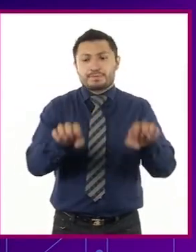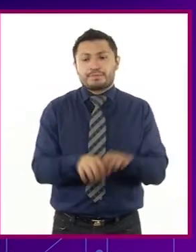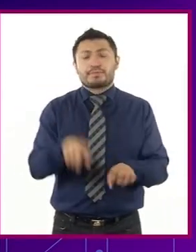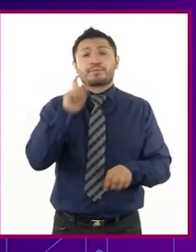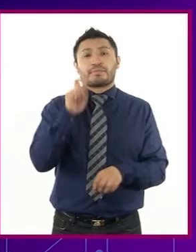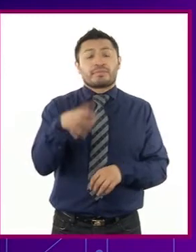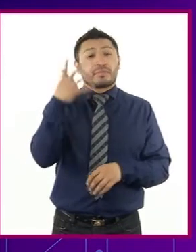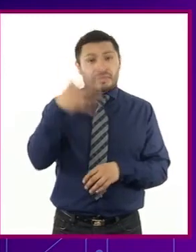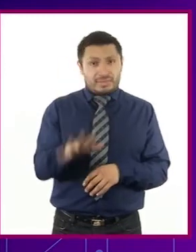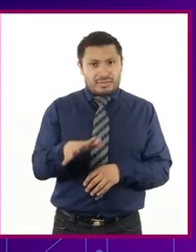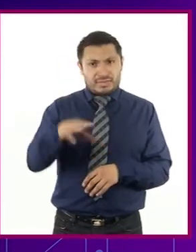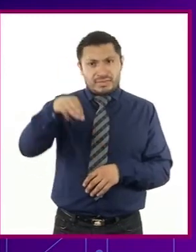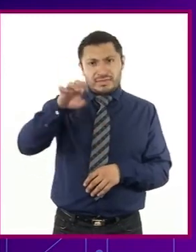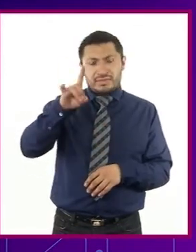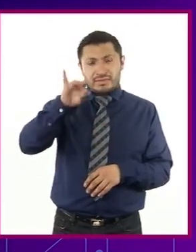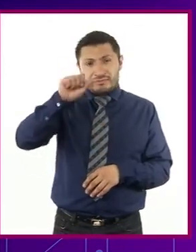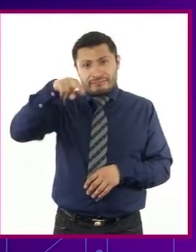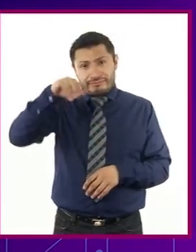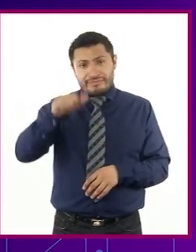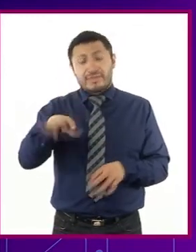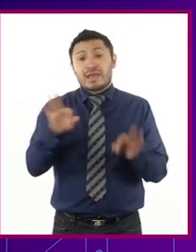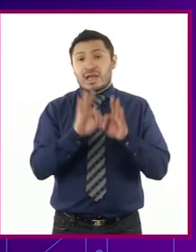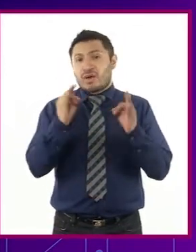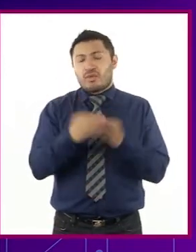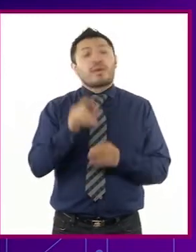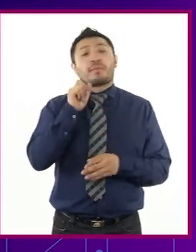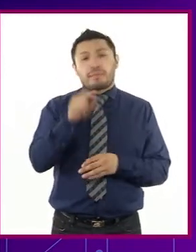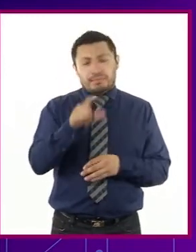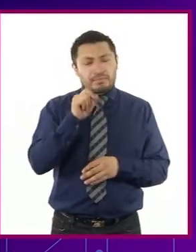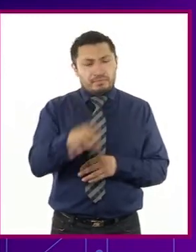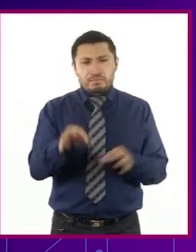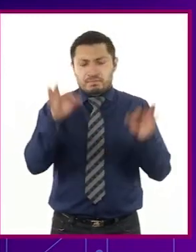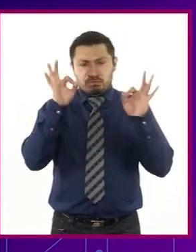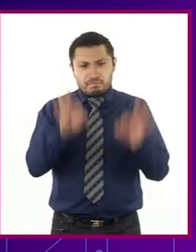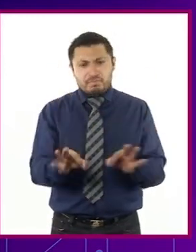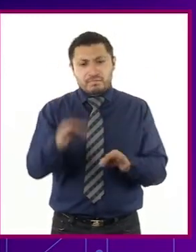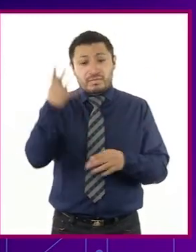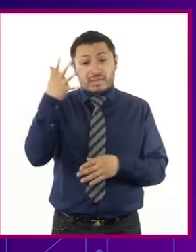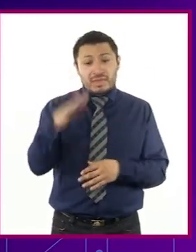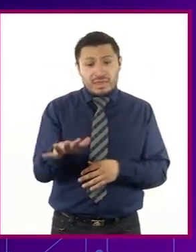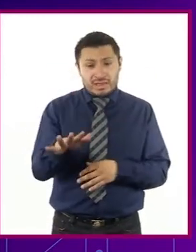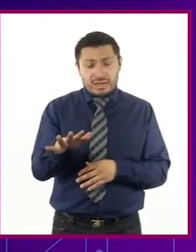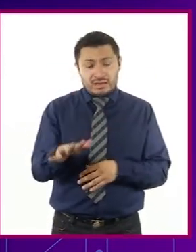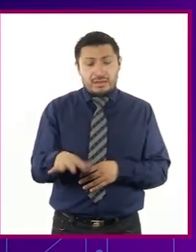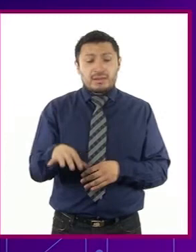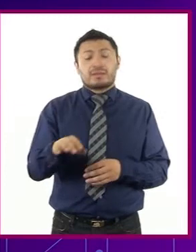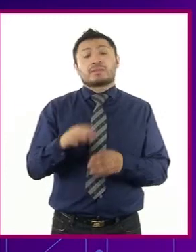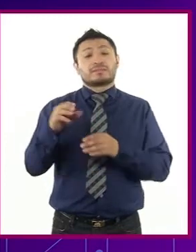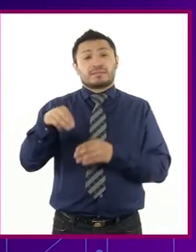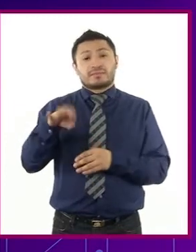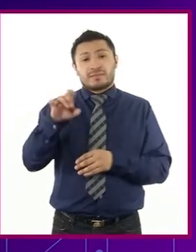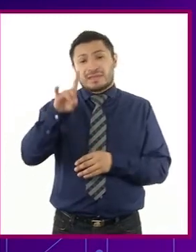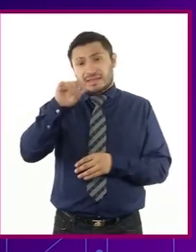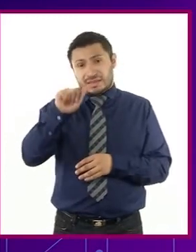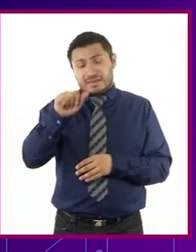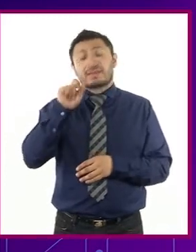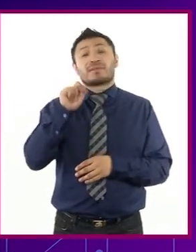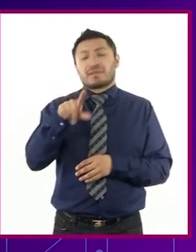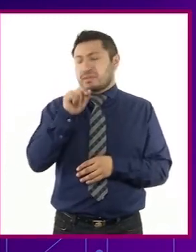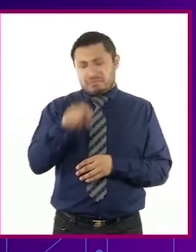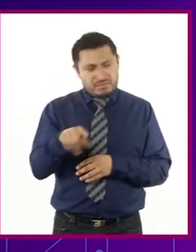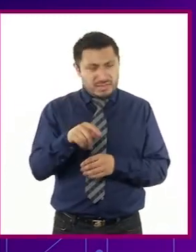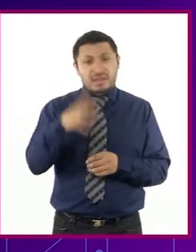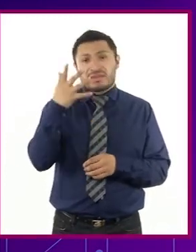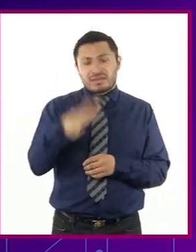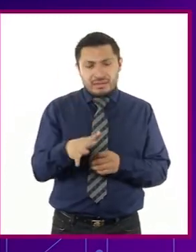10. La mediana es una medida que también coincide, es 10. Por otro lado, la media también es la misma,